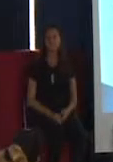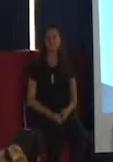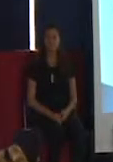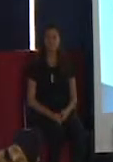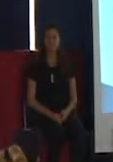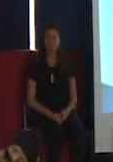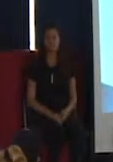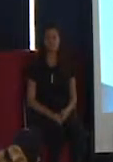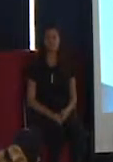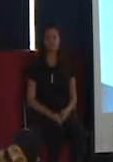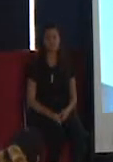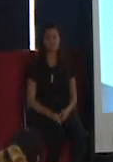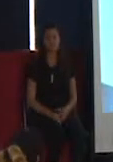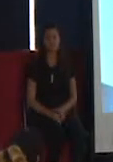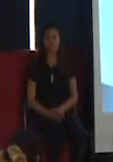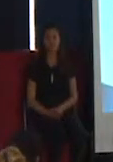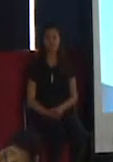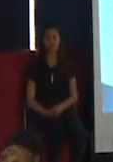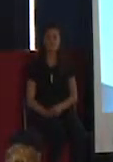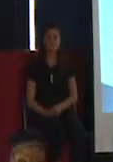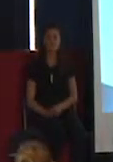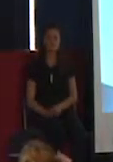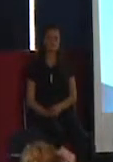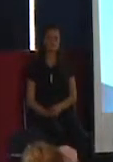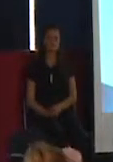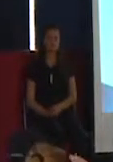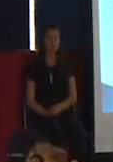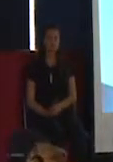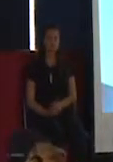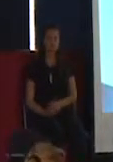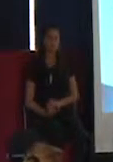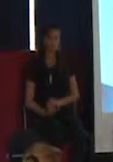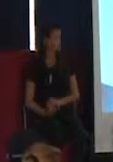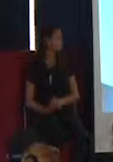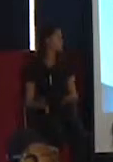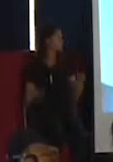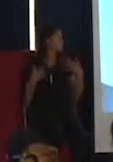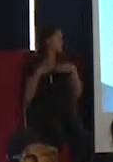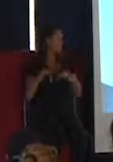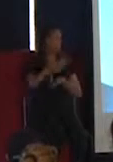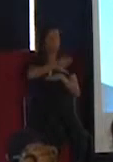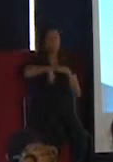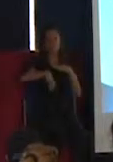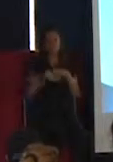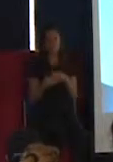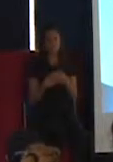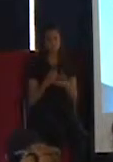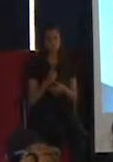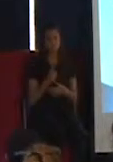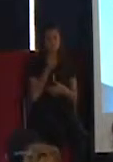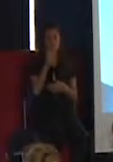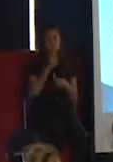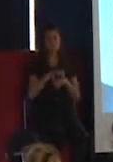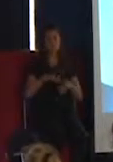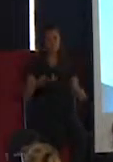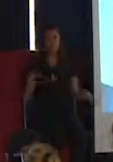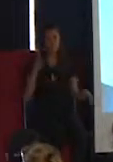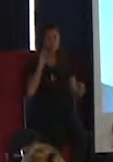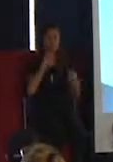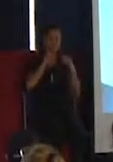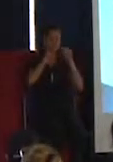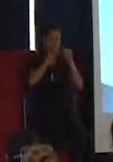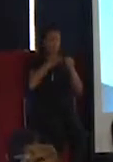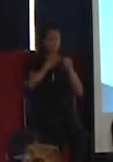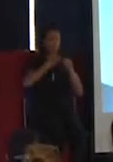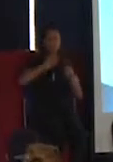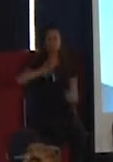Integran todas esas políticas públicas en formación de la primera infancia de los niños,